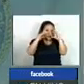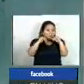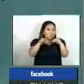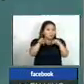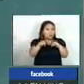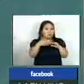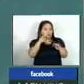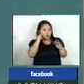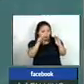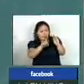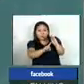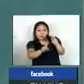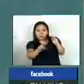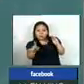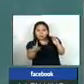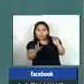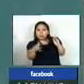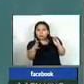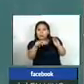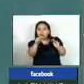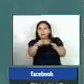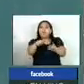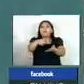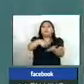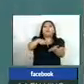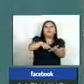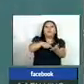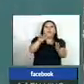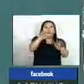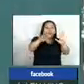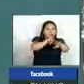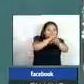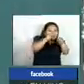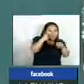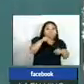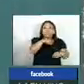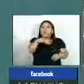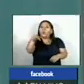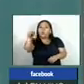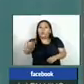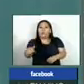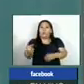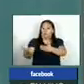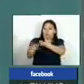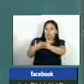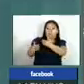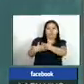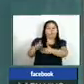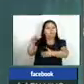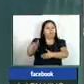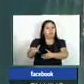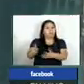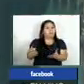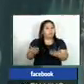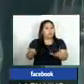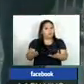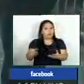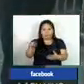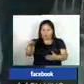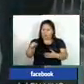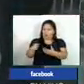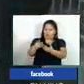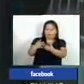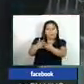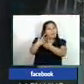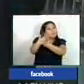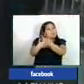información que lo ven en lo que es el centro del pueblo. Y es así como hasta este día pues se nos da aviso de que había sangre